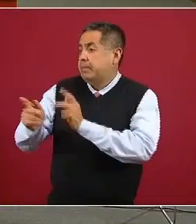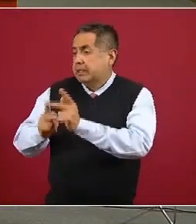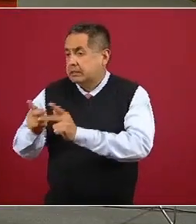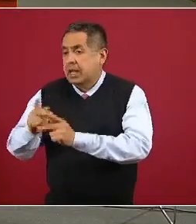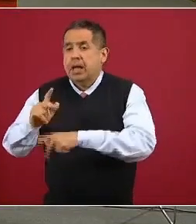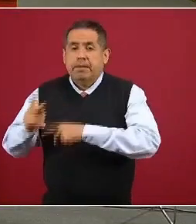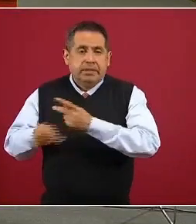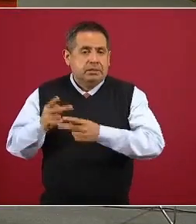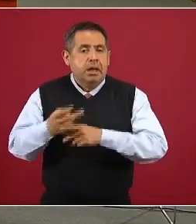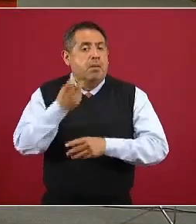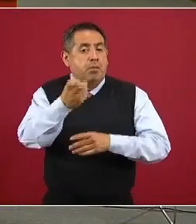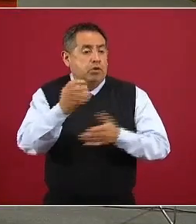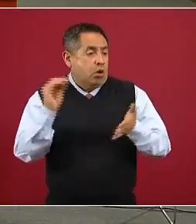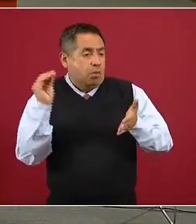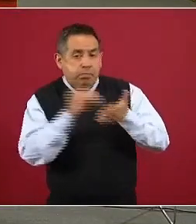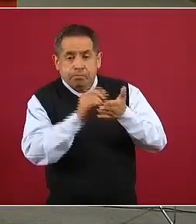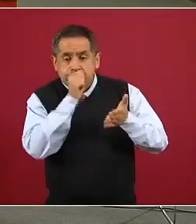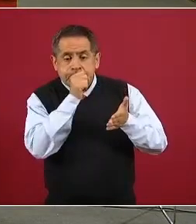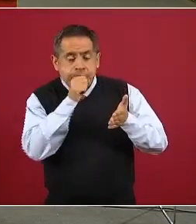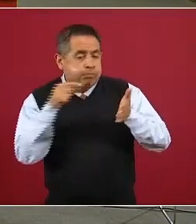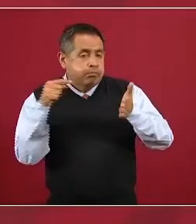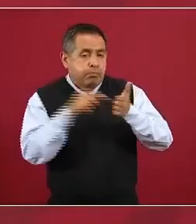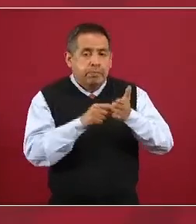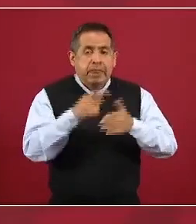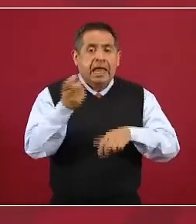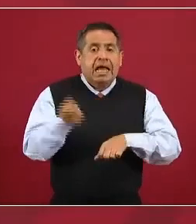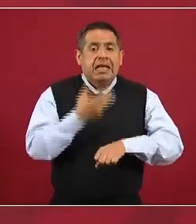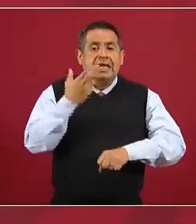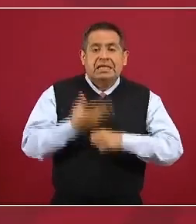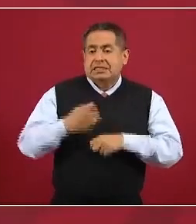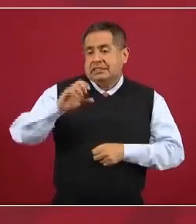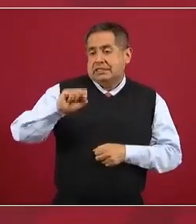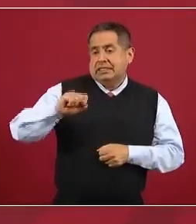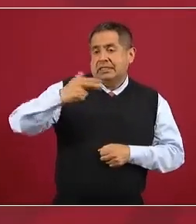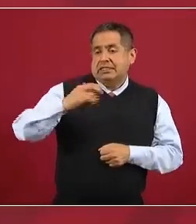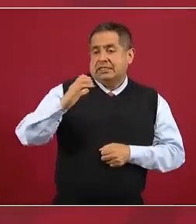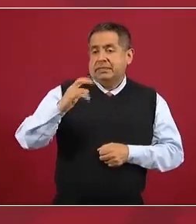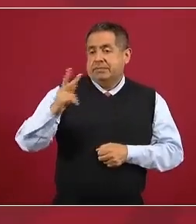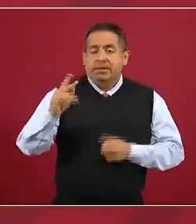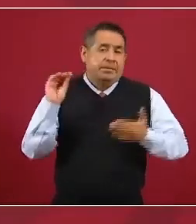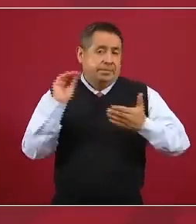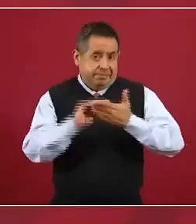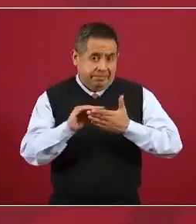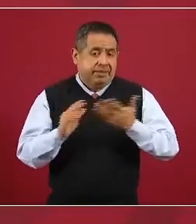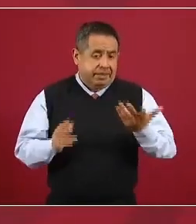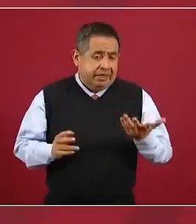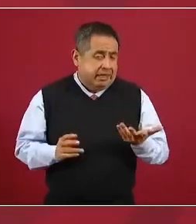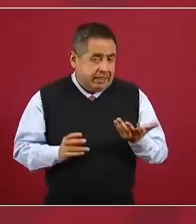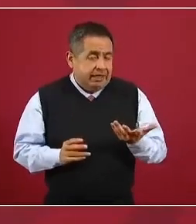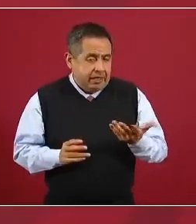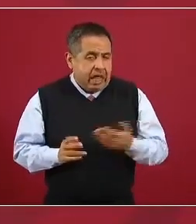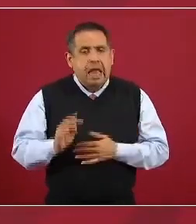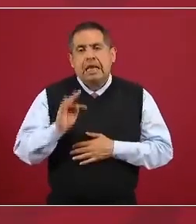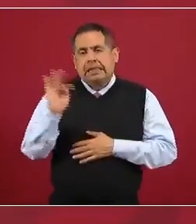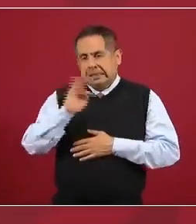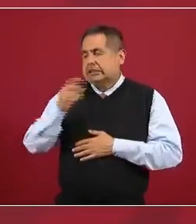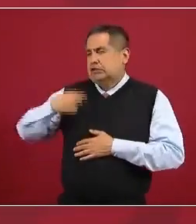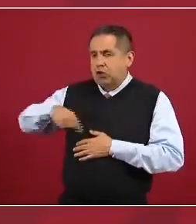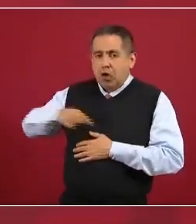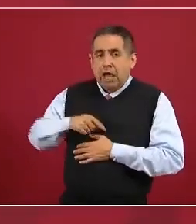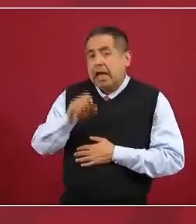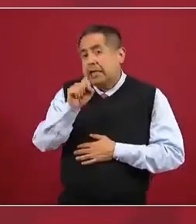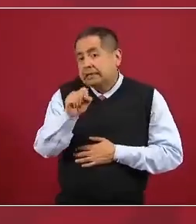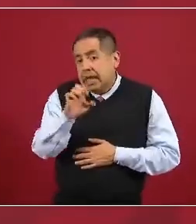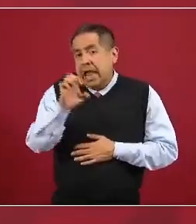al inicio en la línea de captura Secretaría de Hacienda y Crédito Público. Si bien nosotros dispersamos